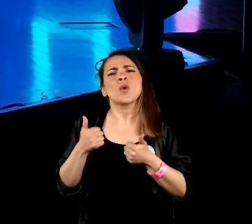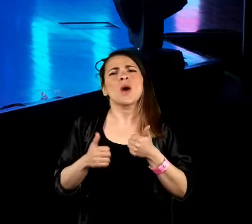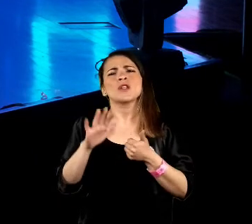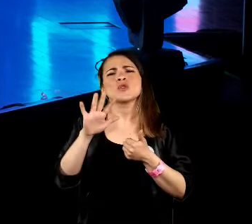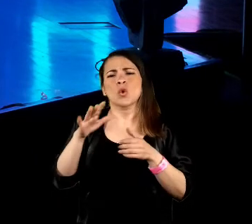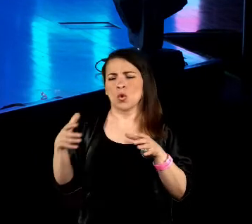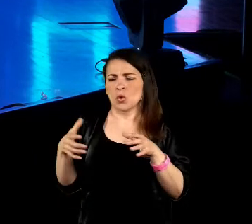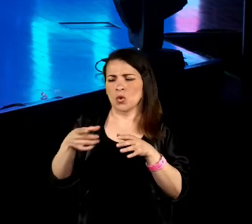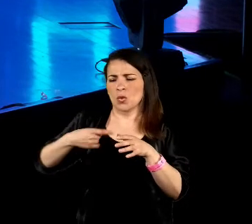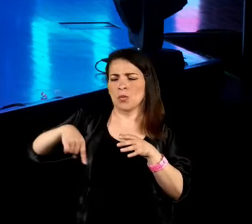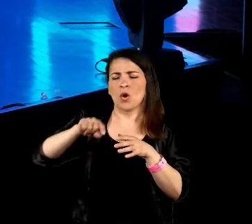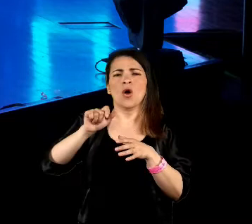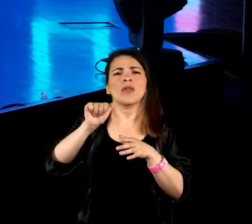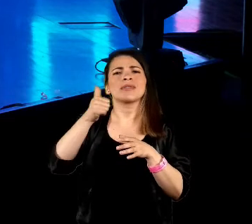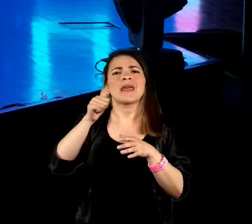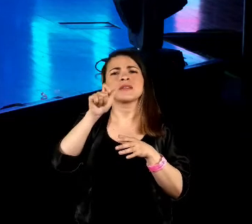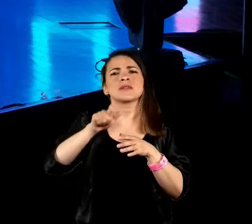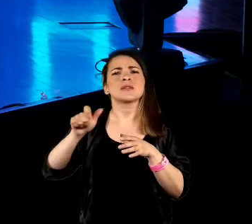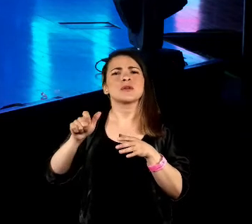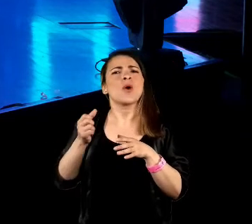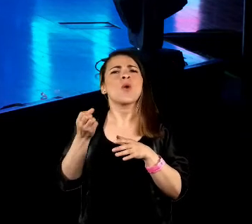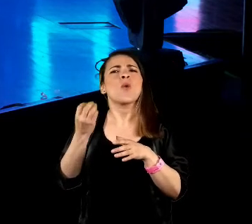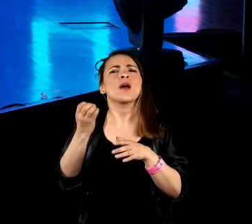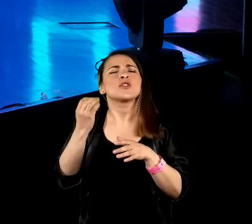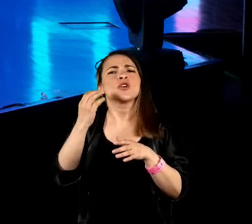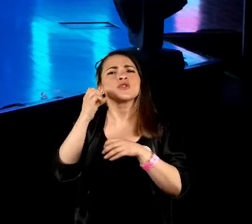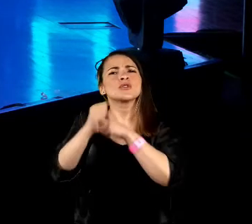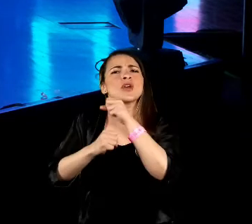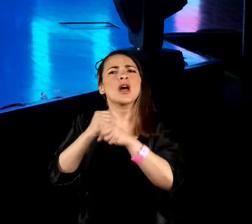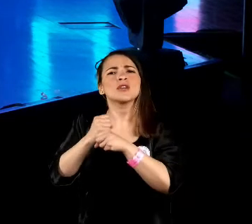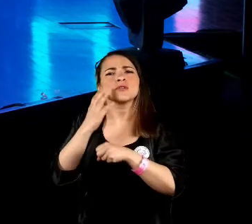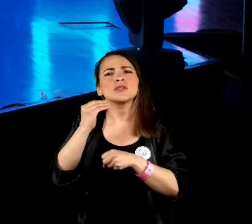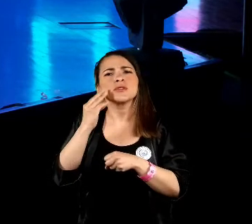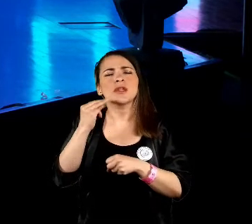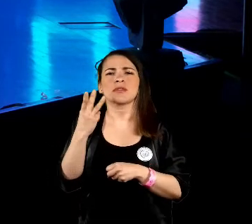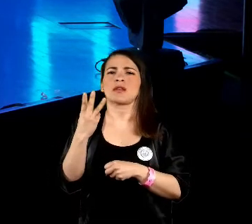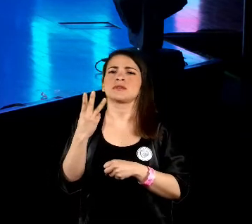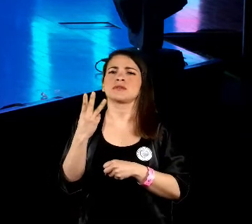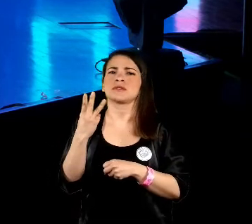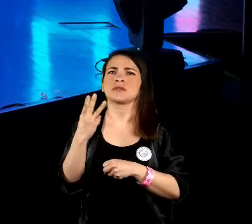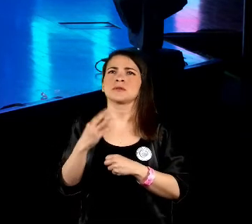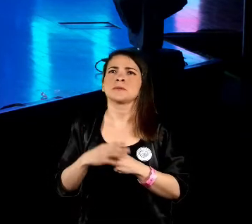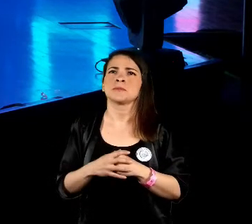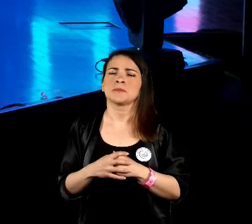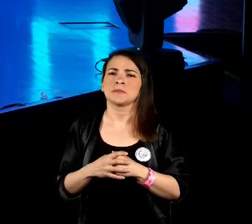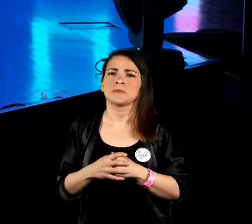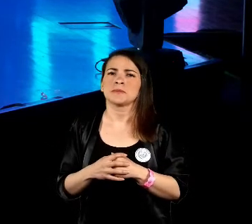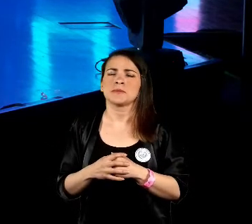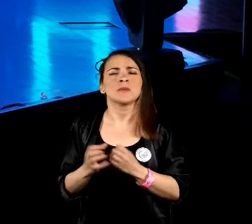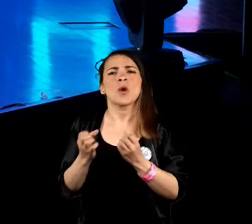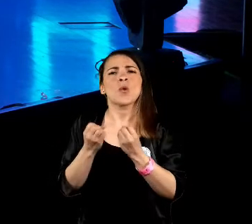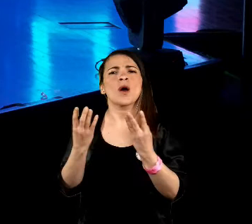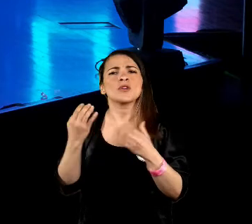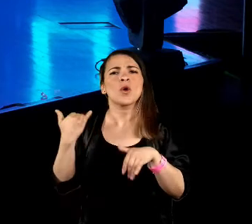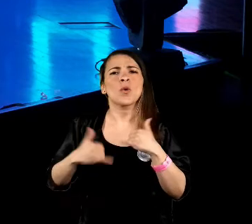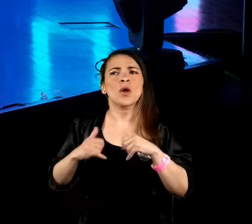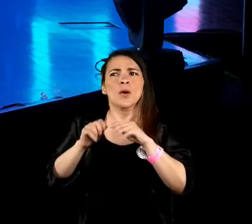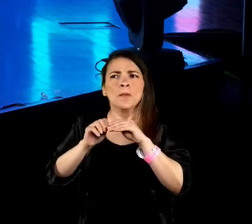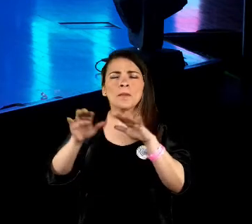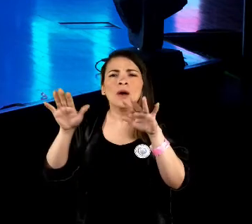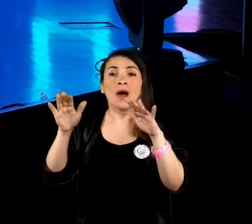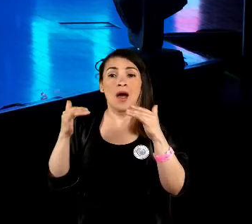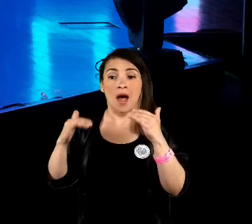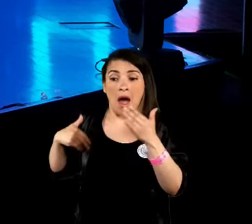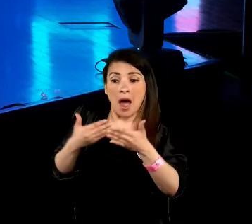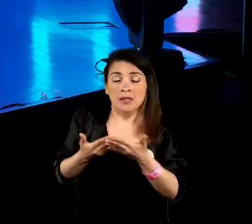alrededor de 10 personas Cuántos años de experiencia 33 años Cuántos juegos publicaron hasta